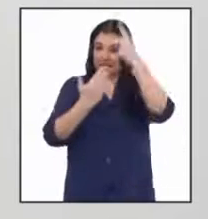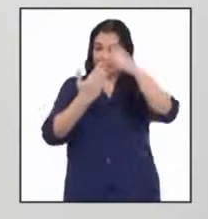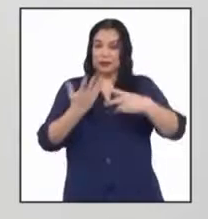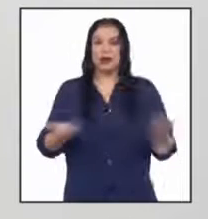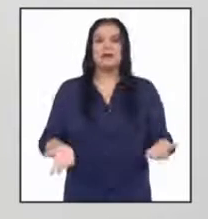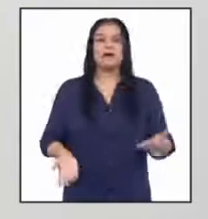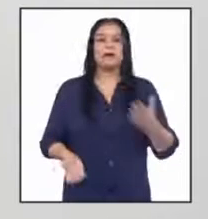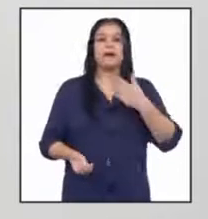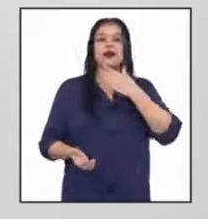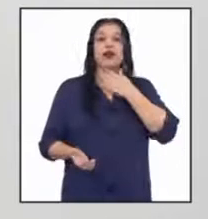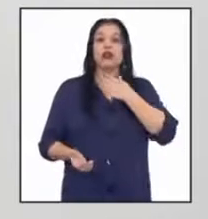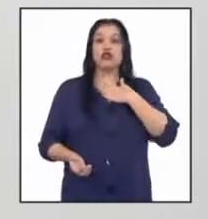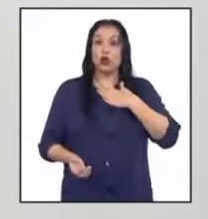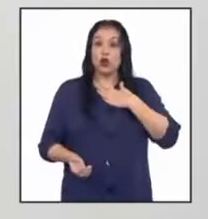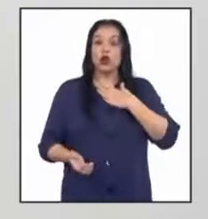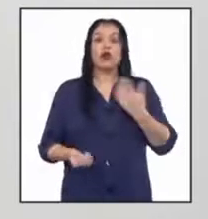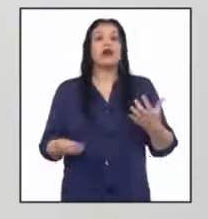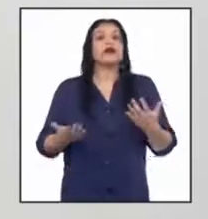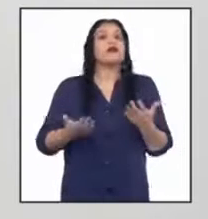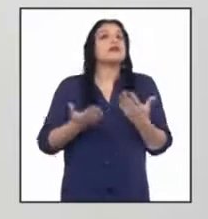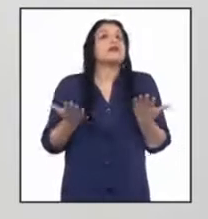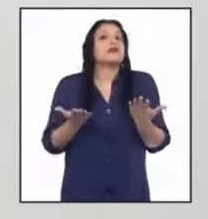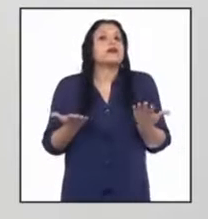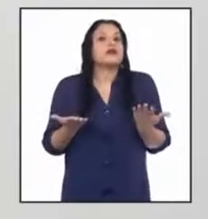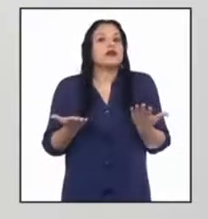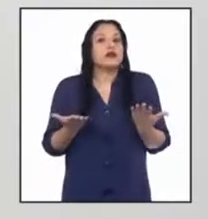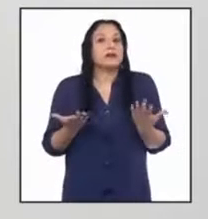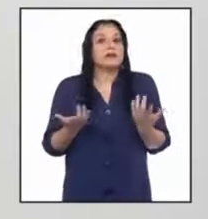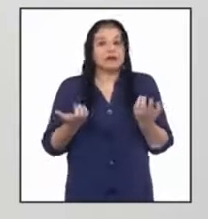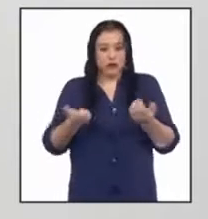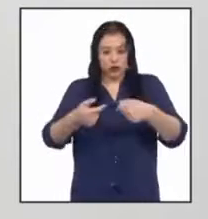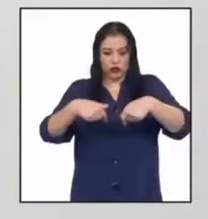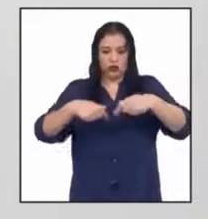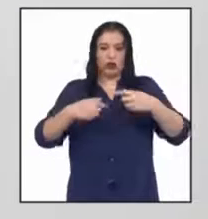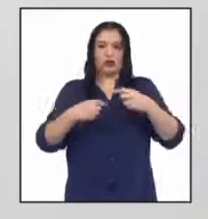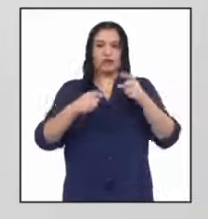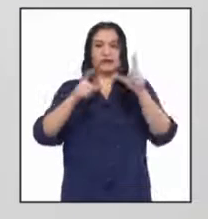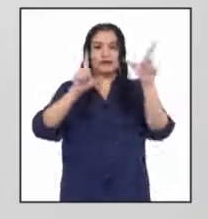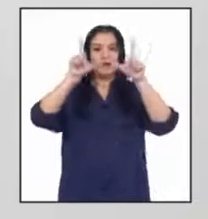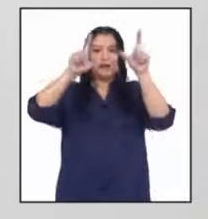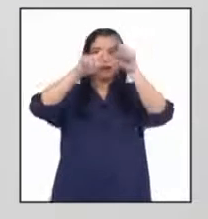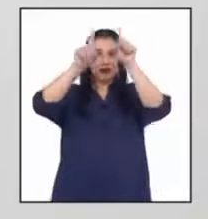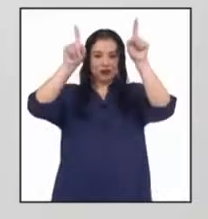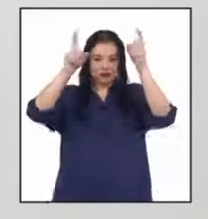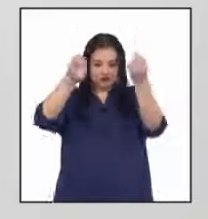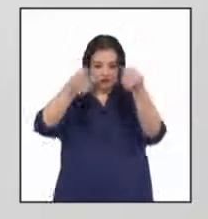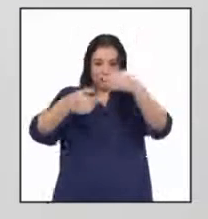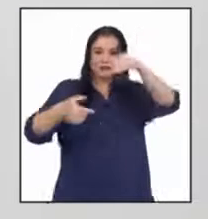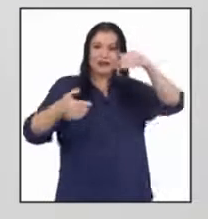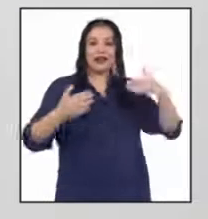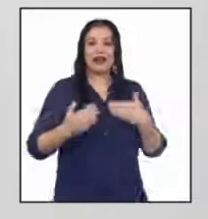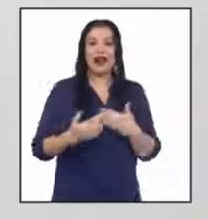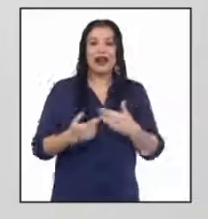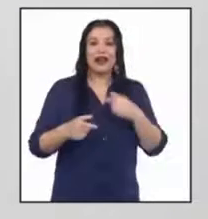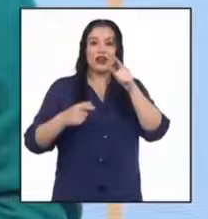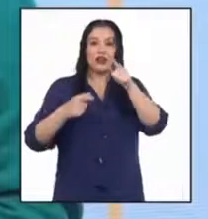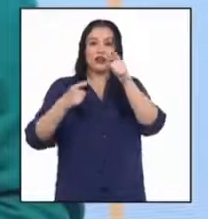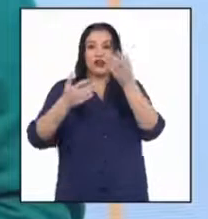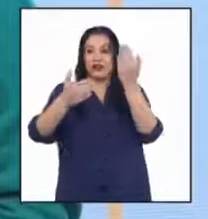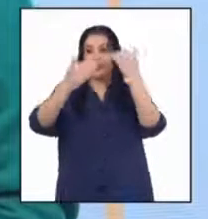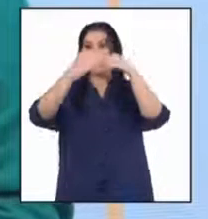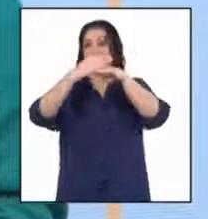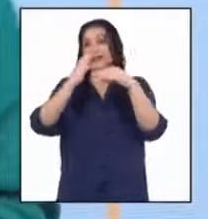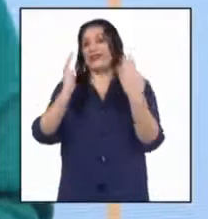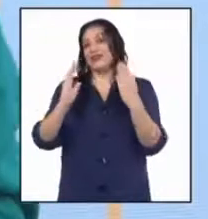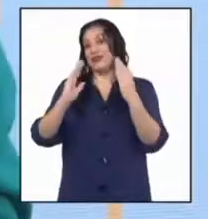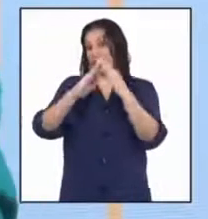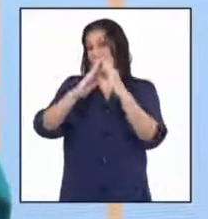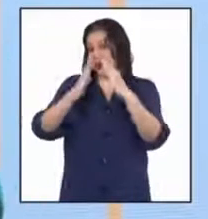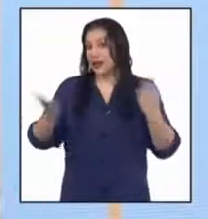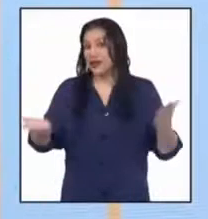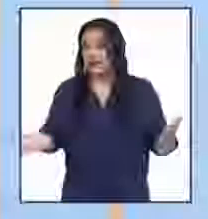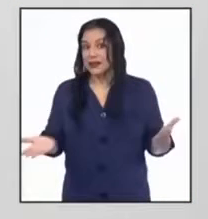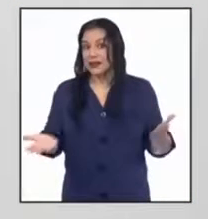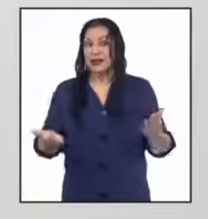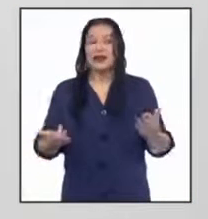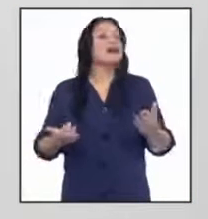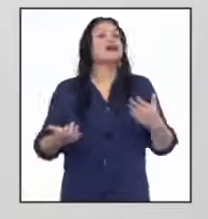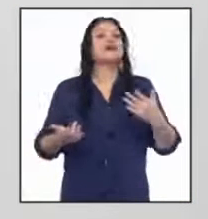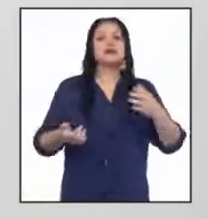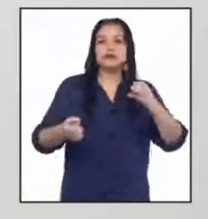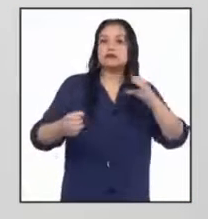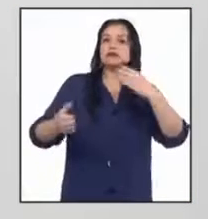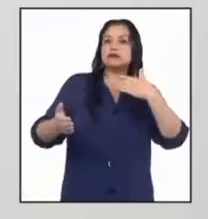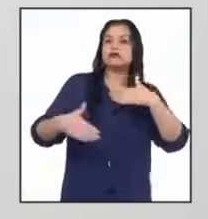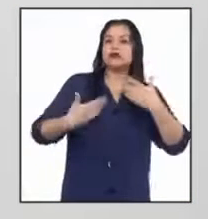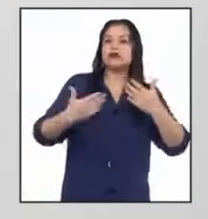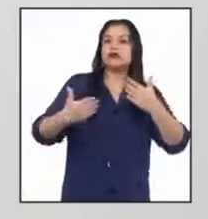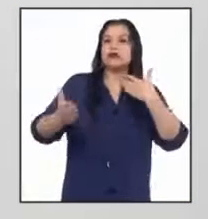En mi caso me encuentro en este lado del televisor y ustedes dentro de sus casas. Se apoya en la